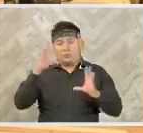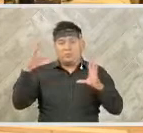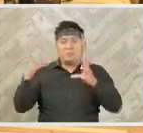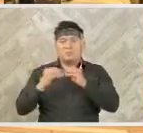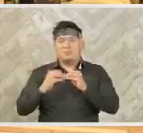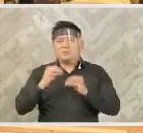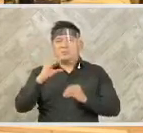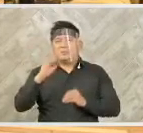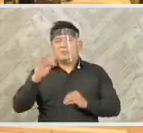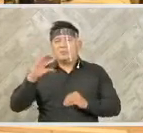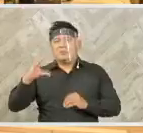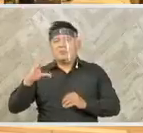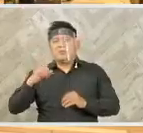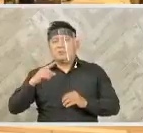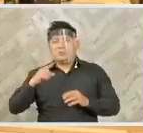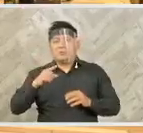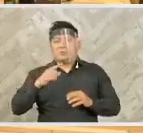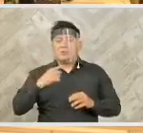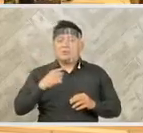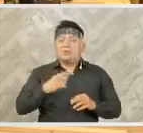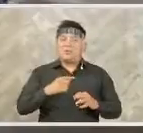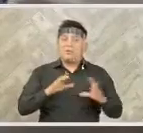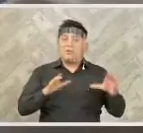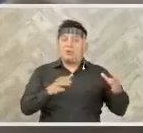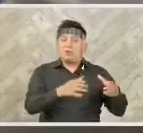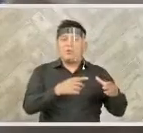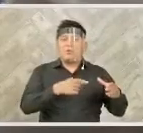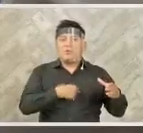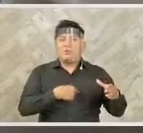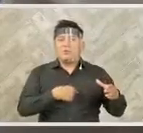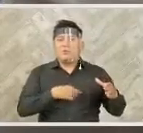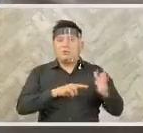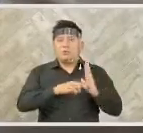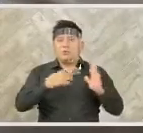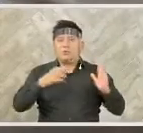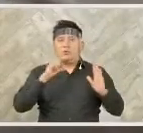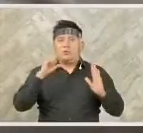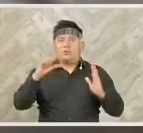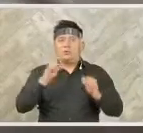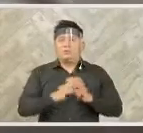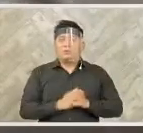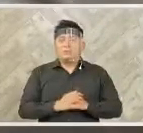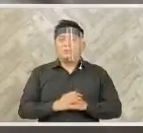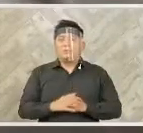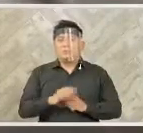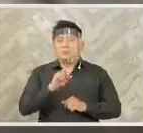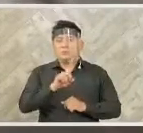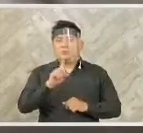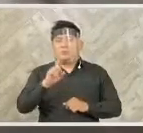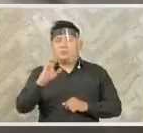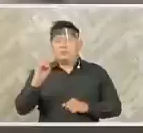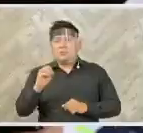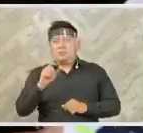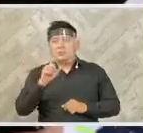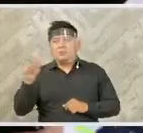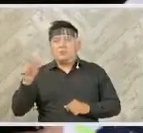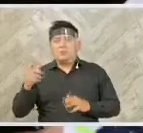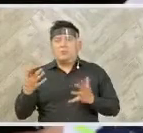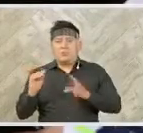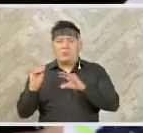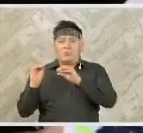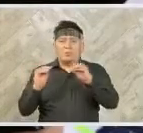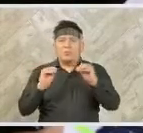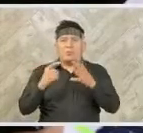Centro Tecnológico de Cúcuta, fue un curso para favorecer a 100 pequeños emprendedores en cómo vender en redes sociales, una